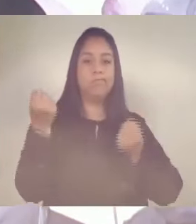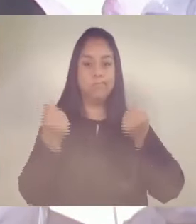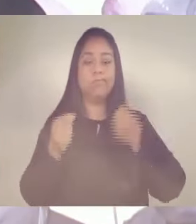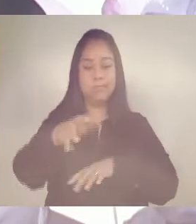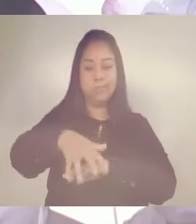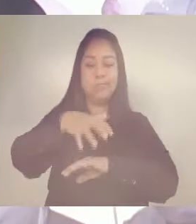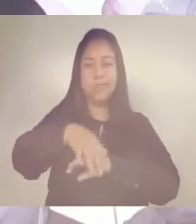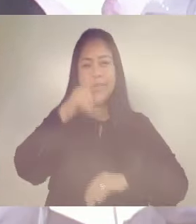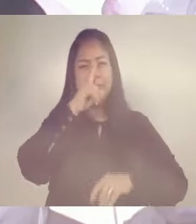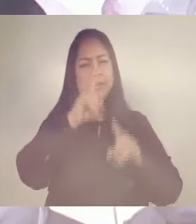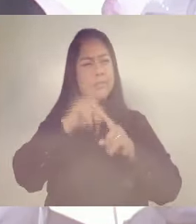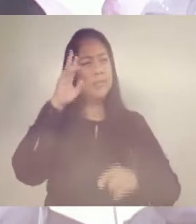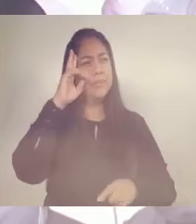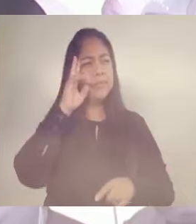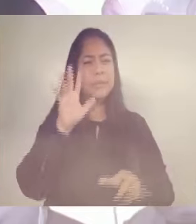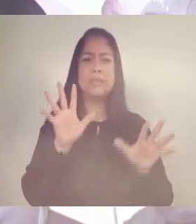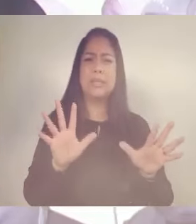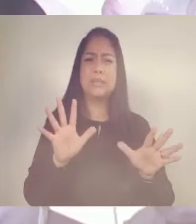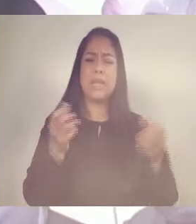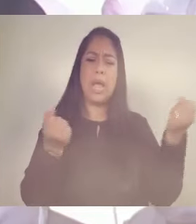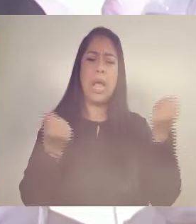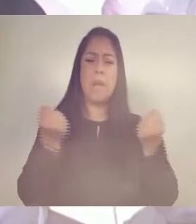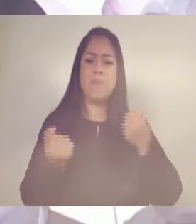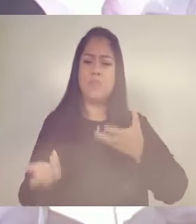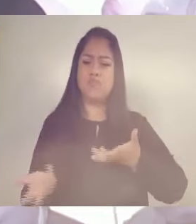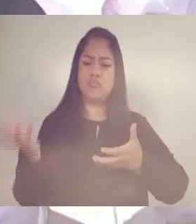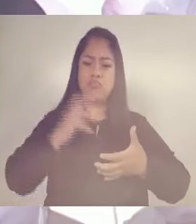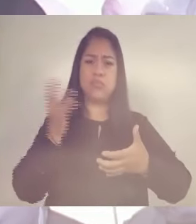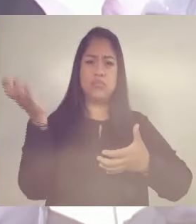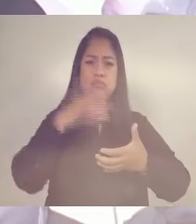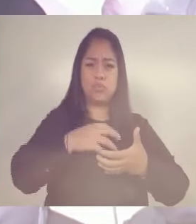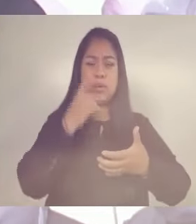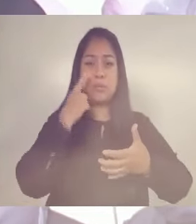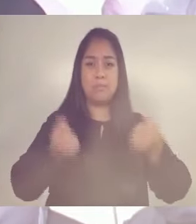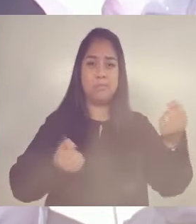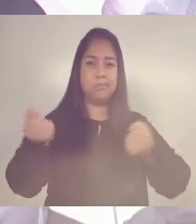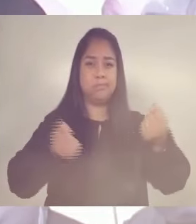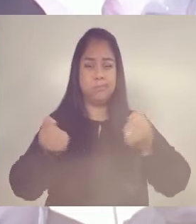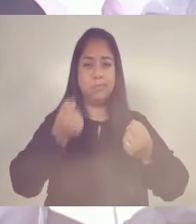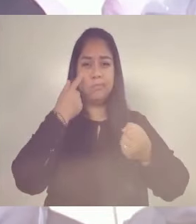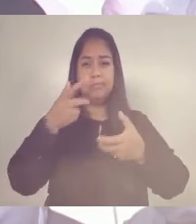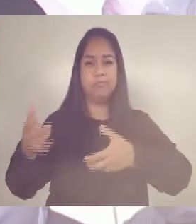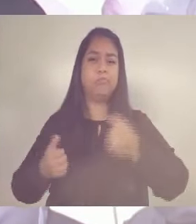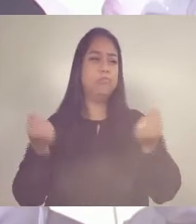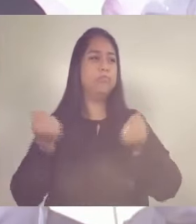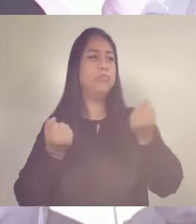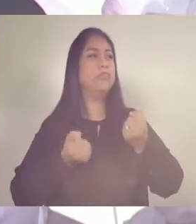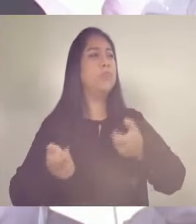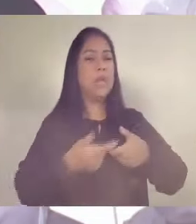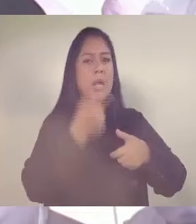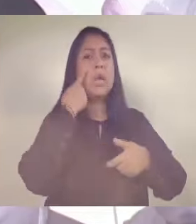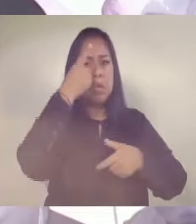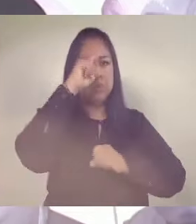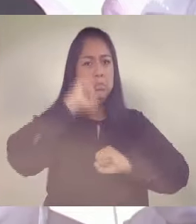recuerdo correctamente, 10 camiones de volteo moviendo el material. Así que hay una actividad intensa.